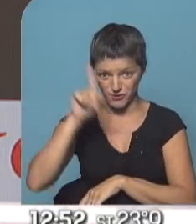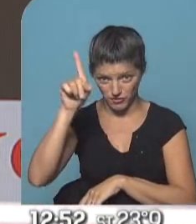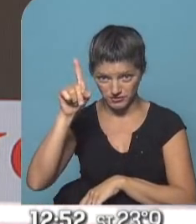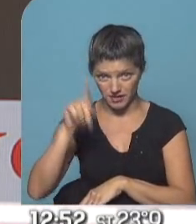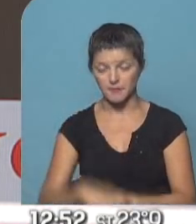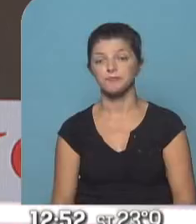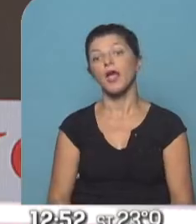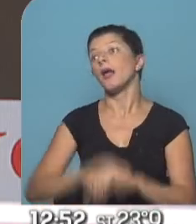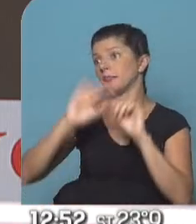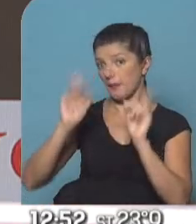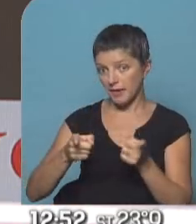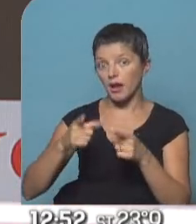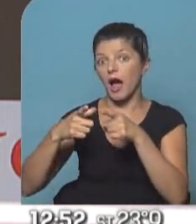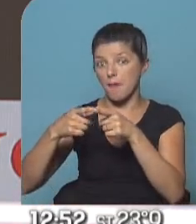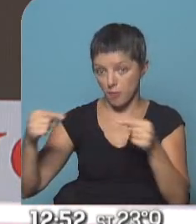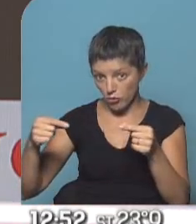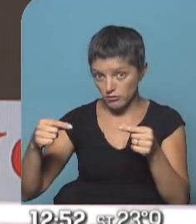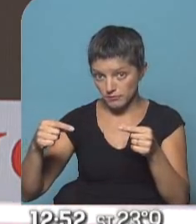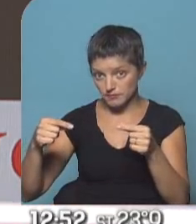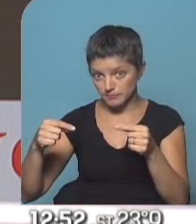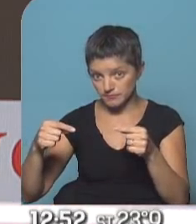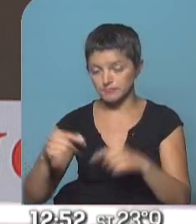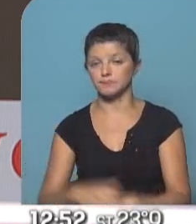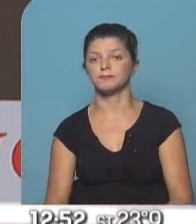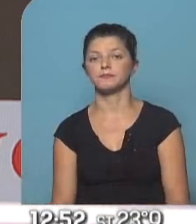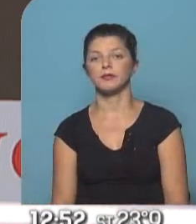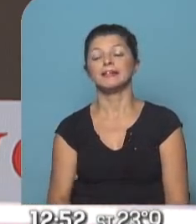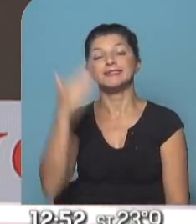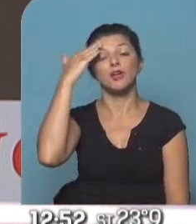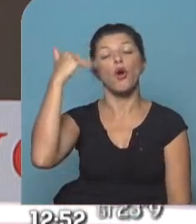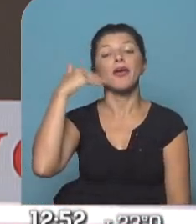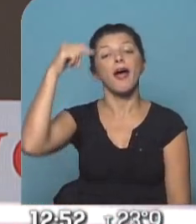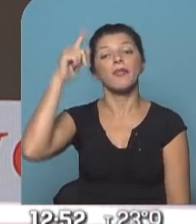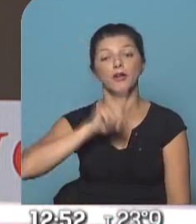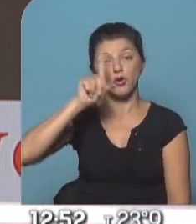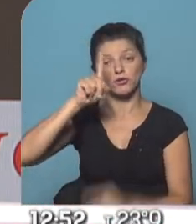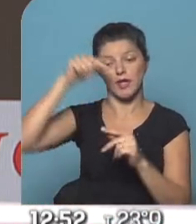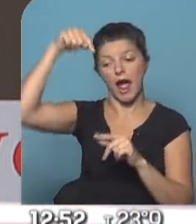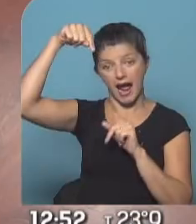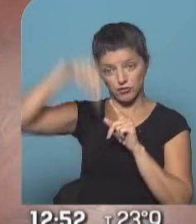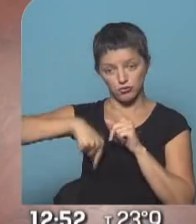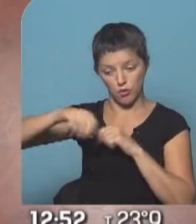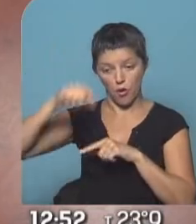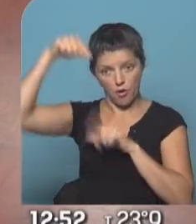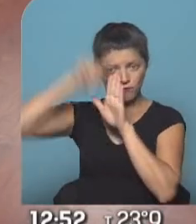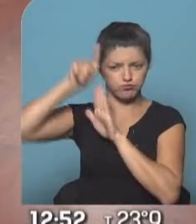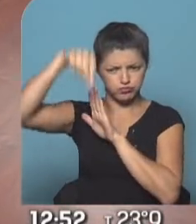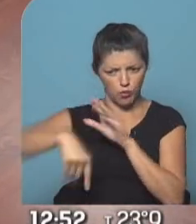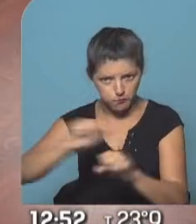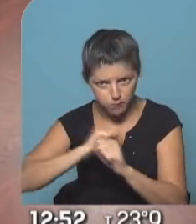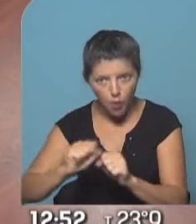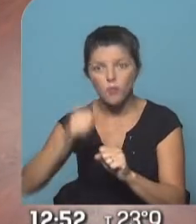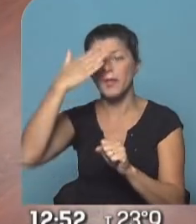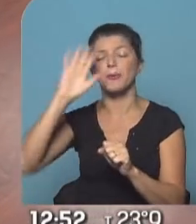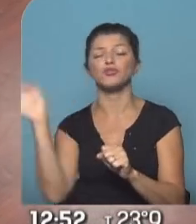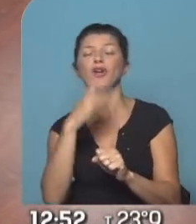después de Corea del Sur de cualquier ataque misilístico de parte de Corea del Norte. Y estos Juegos Olímpicos, esta diplomacia deportiva a la que tantas